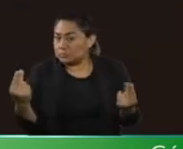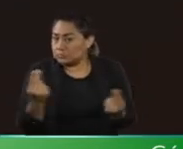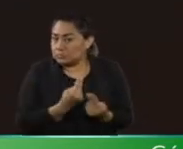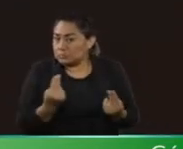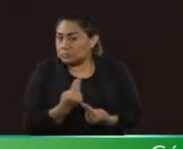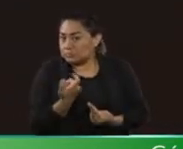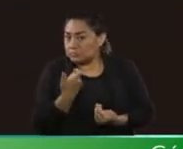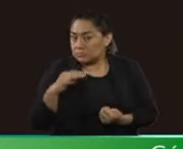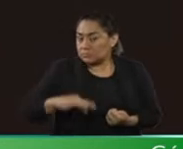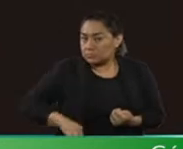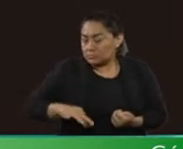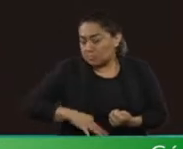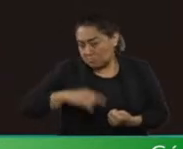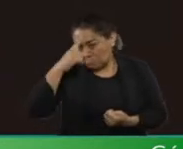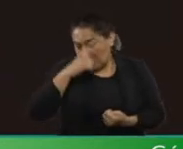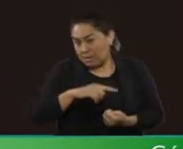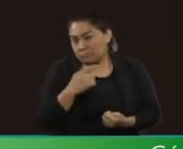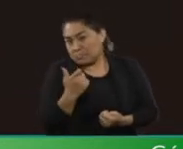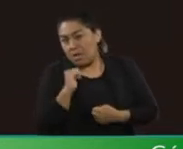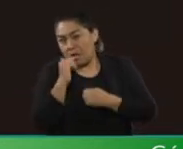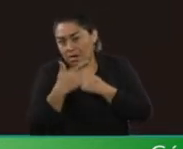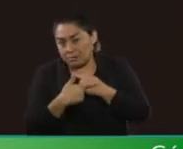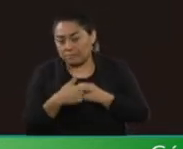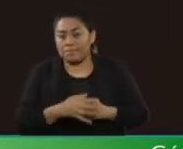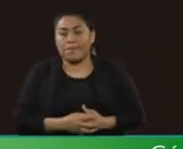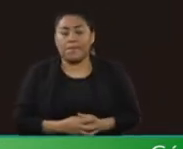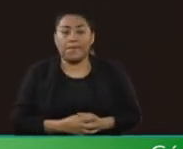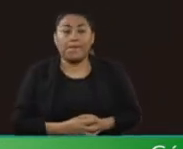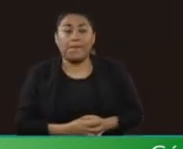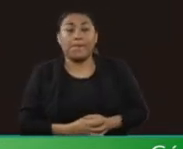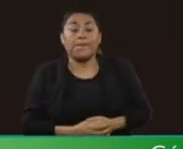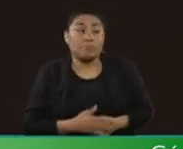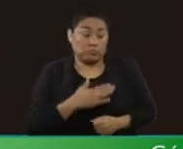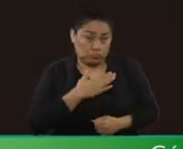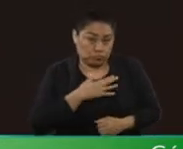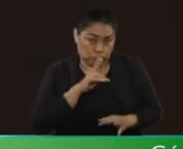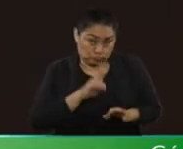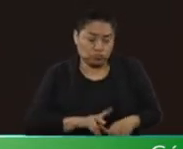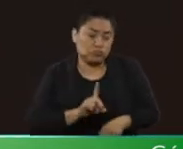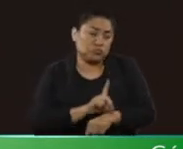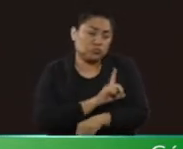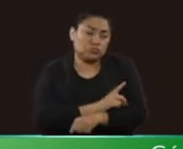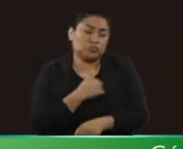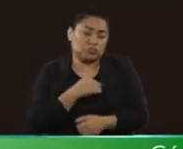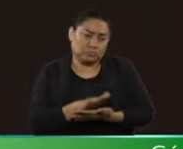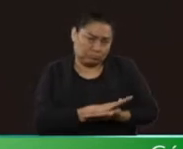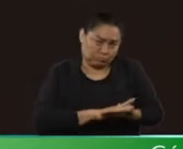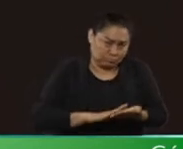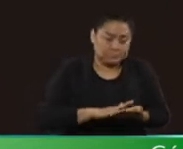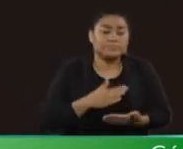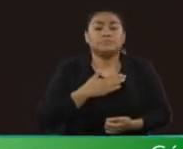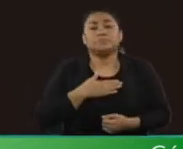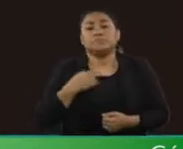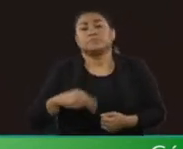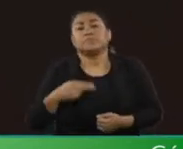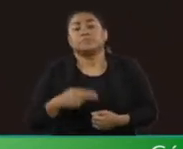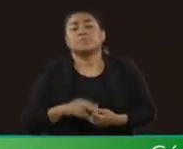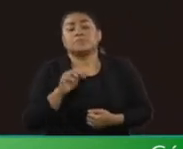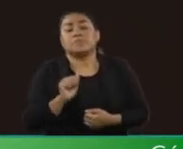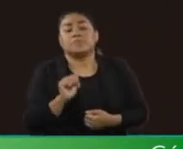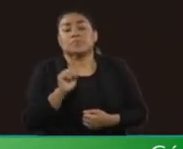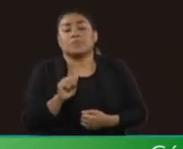nuestro todos los días Yo vengo de abajo Soy Alfredo su